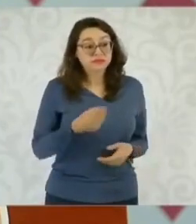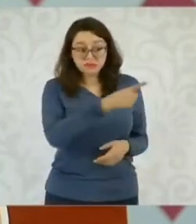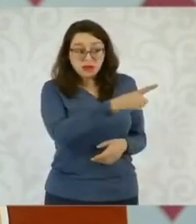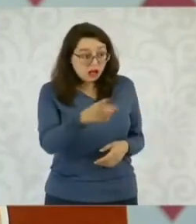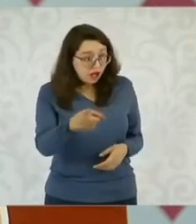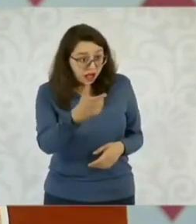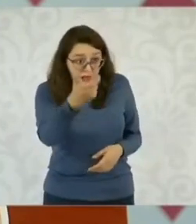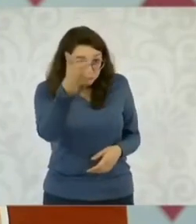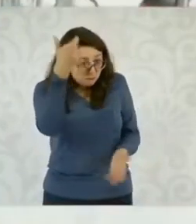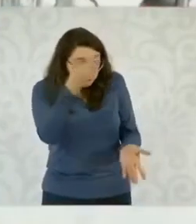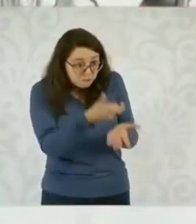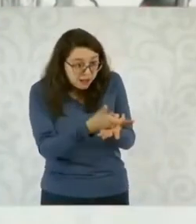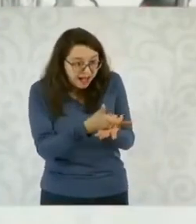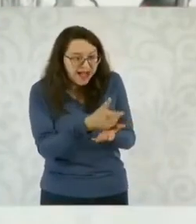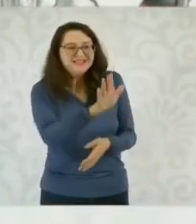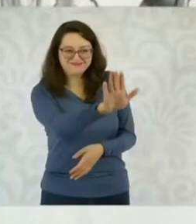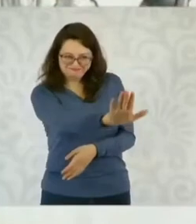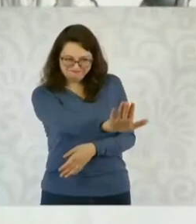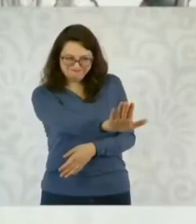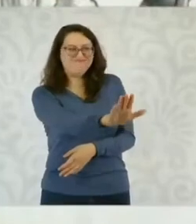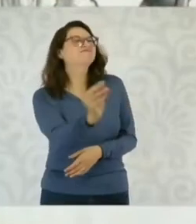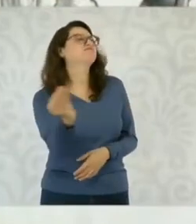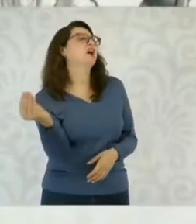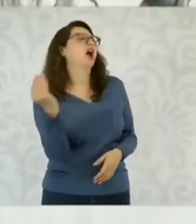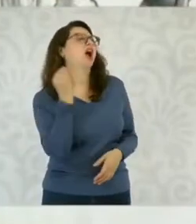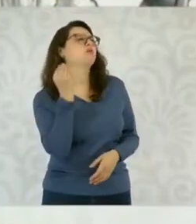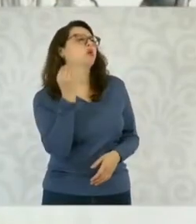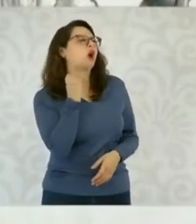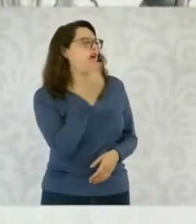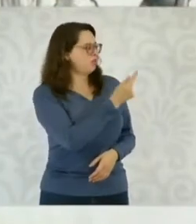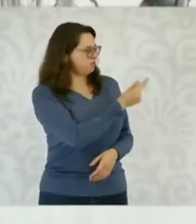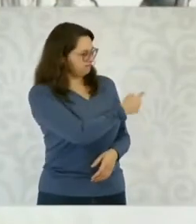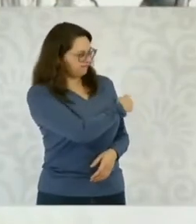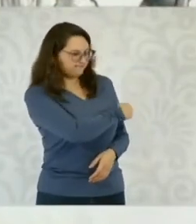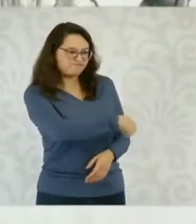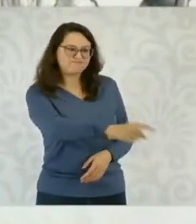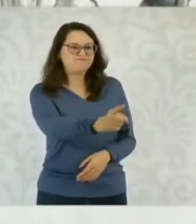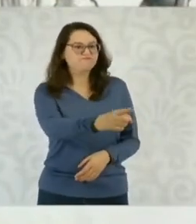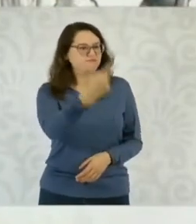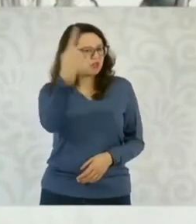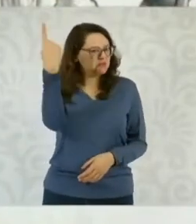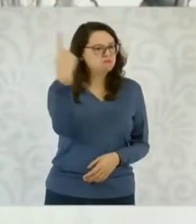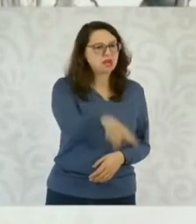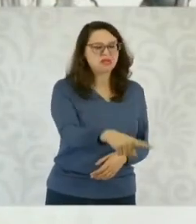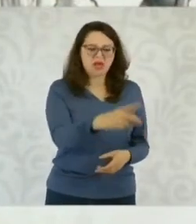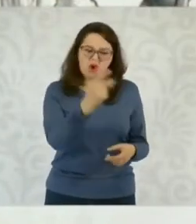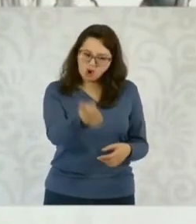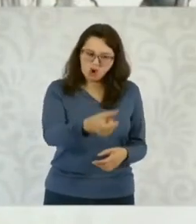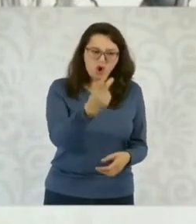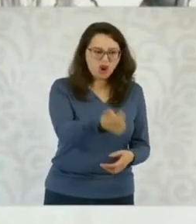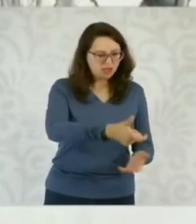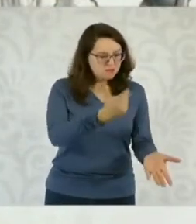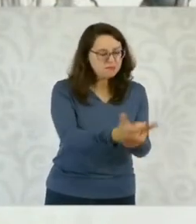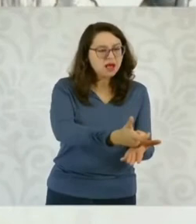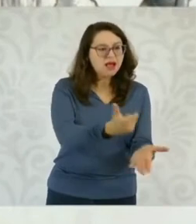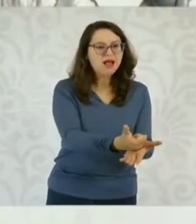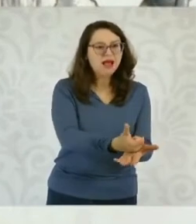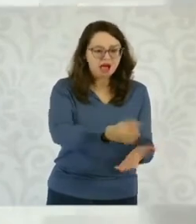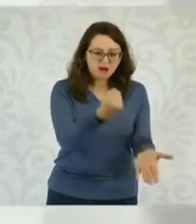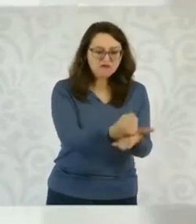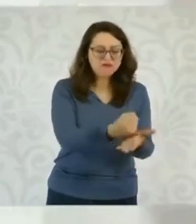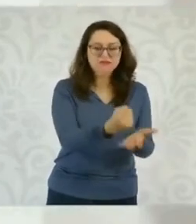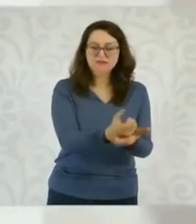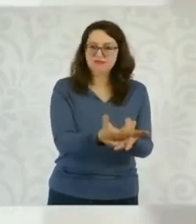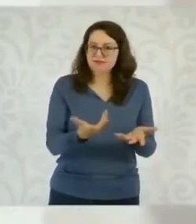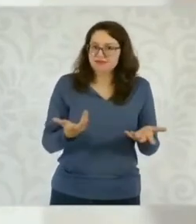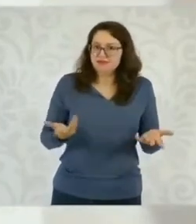Contratar despachos para obligarles a pagar. Entonces, en vez de que el Infonavit hablara con los trabajadores y